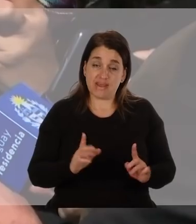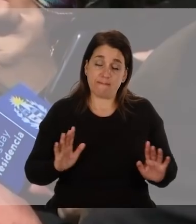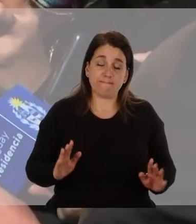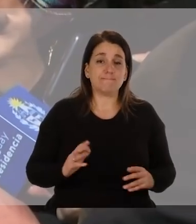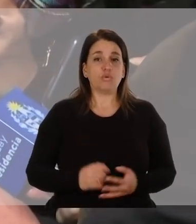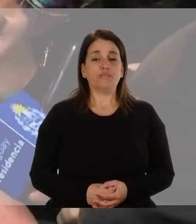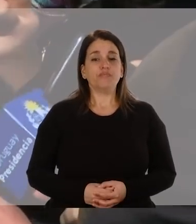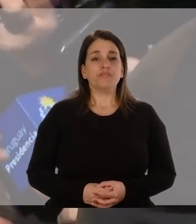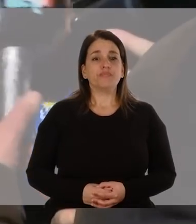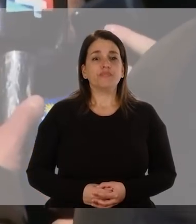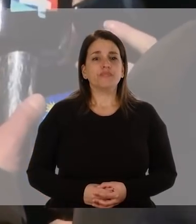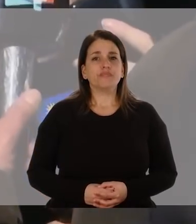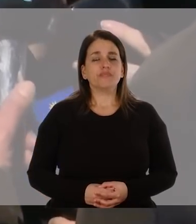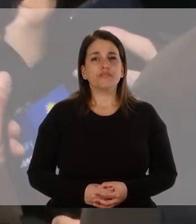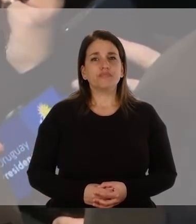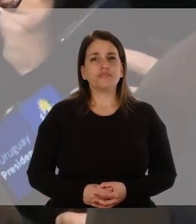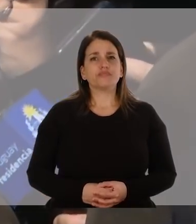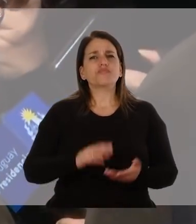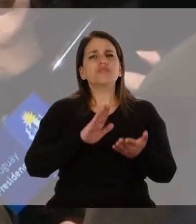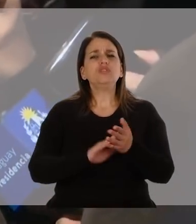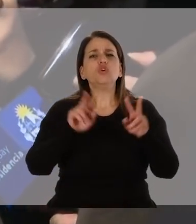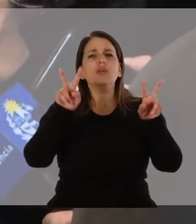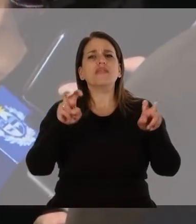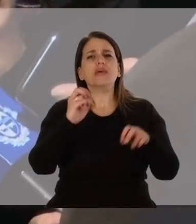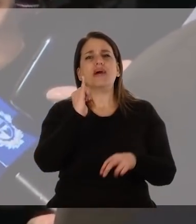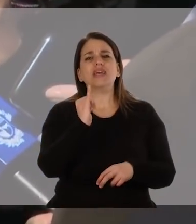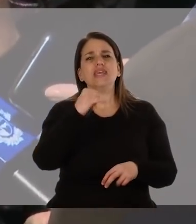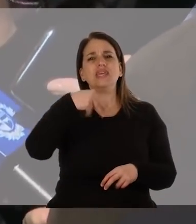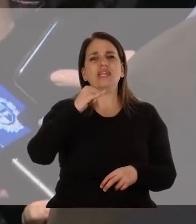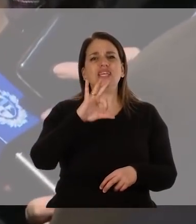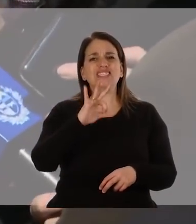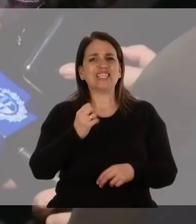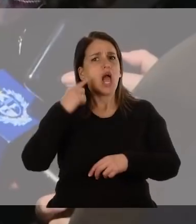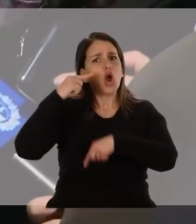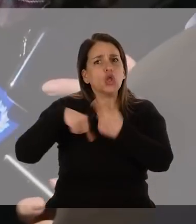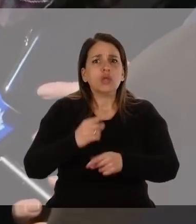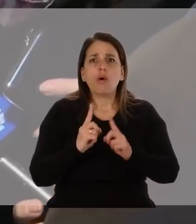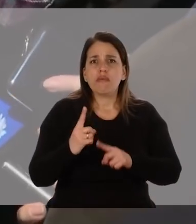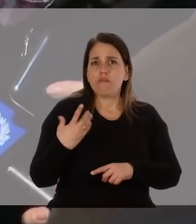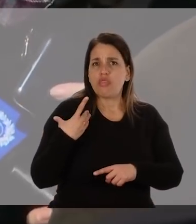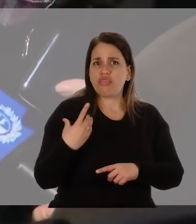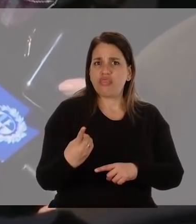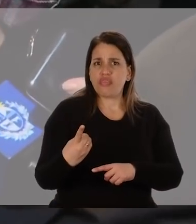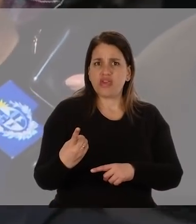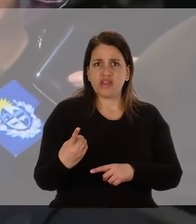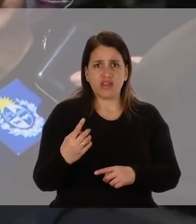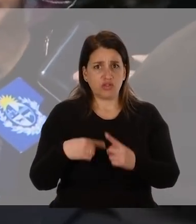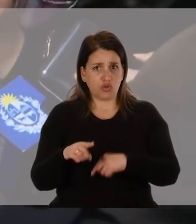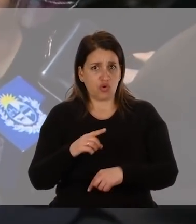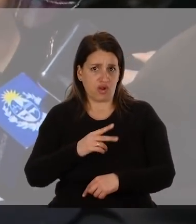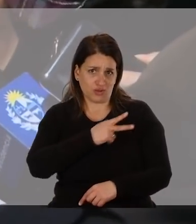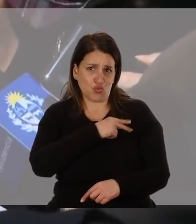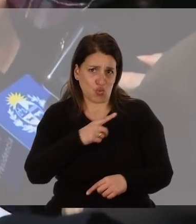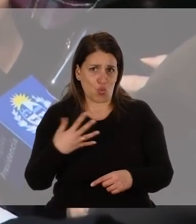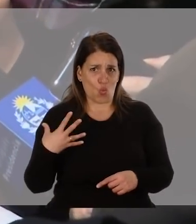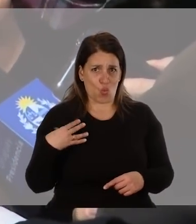continuar estudiando así, me parece lógico. ¿Qué pasa en INISA, presidente? En la directiva de INISA. ¿La qué? La continuidad en la directiva de INISA, ¿cuál va a ser? La